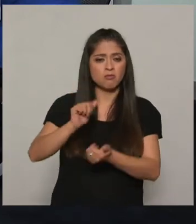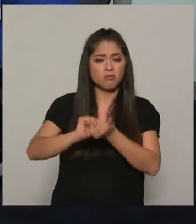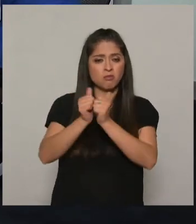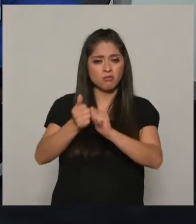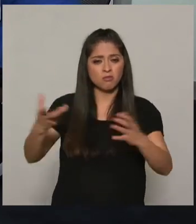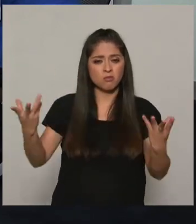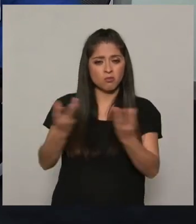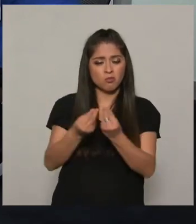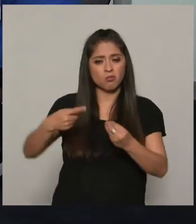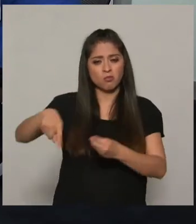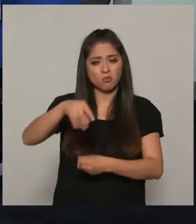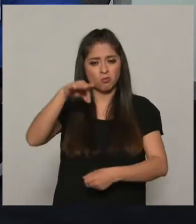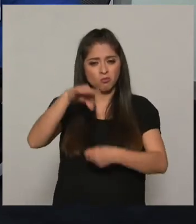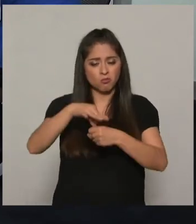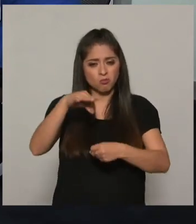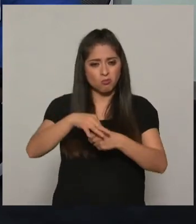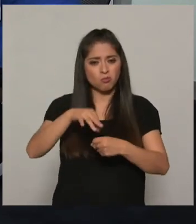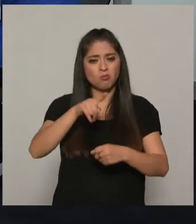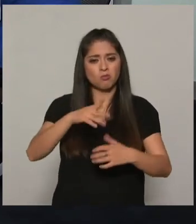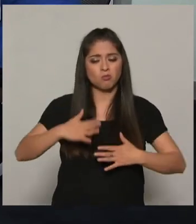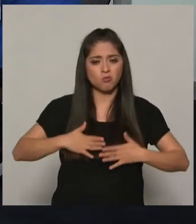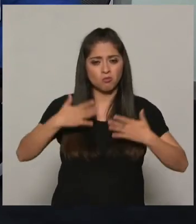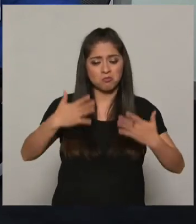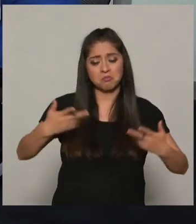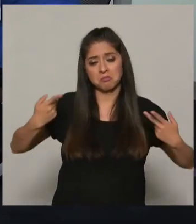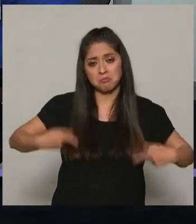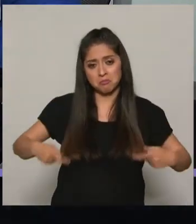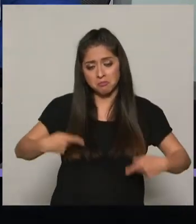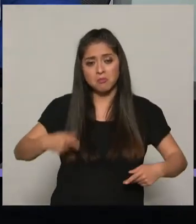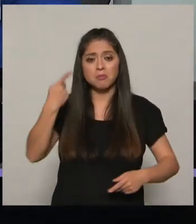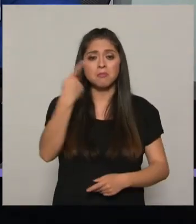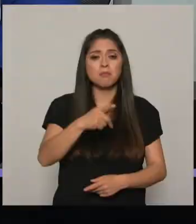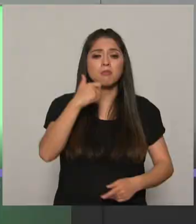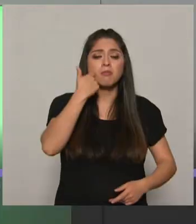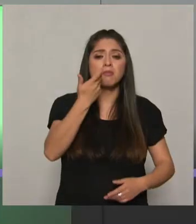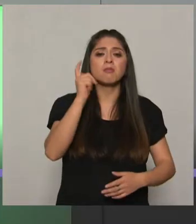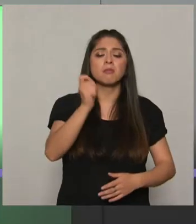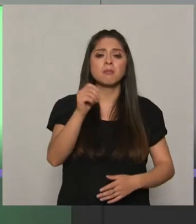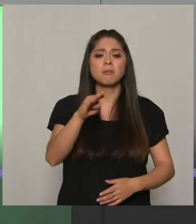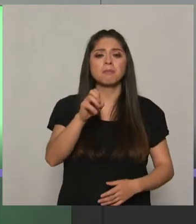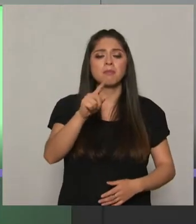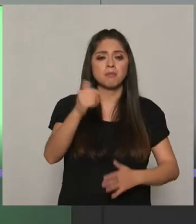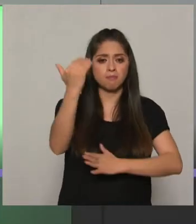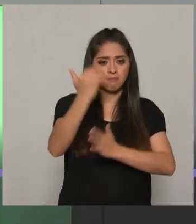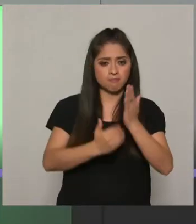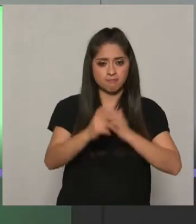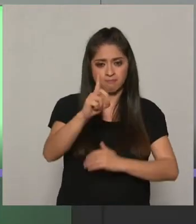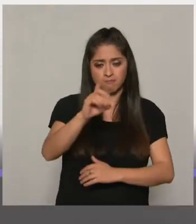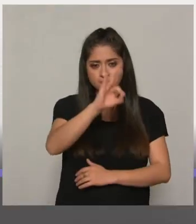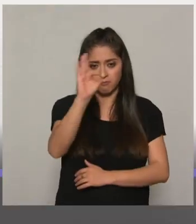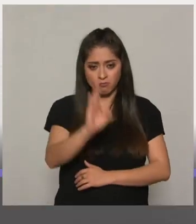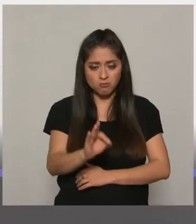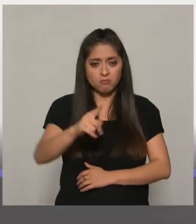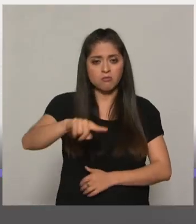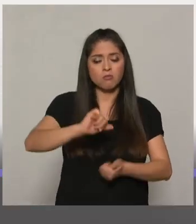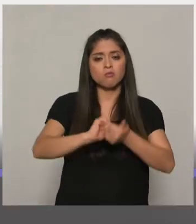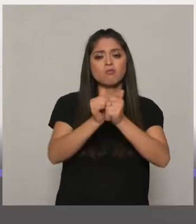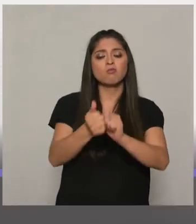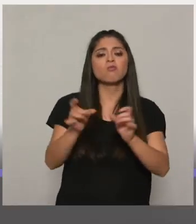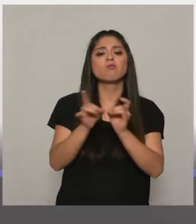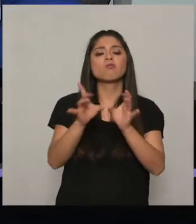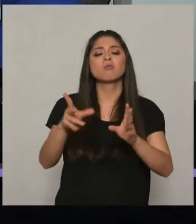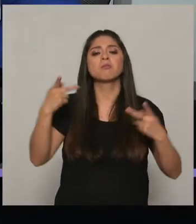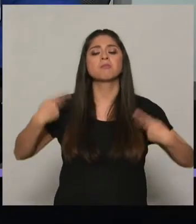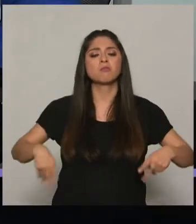duda. Y ahora la meta, ella pretende, me comentó, que la meta es reducir 30% este índice de